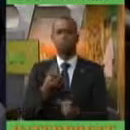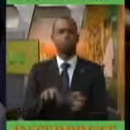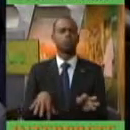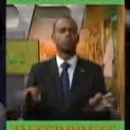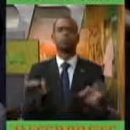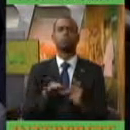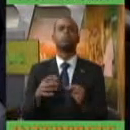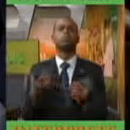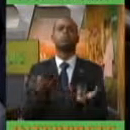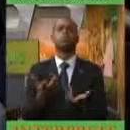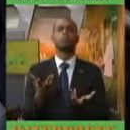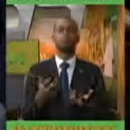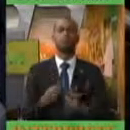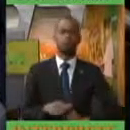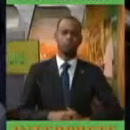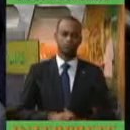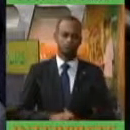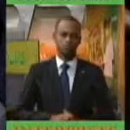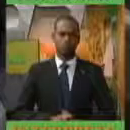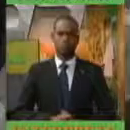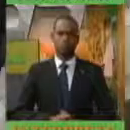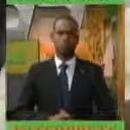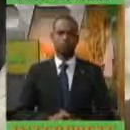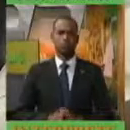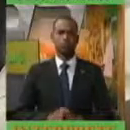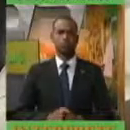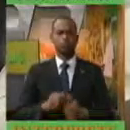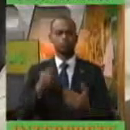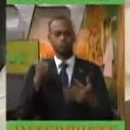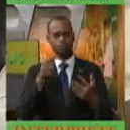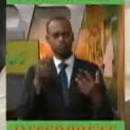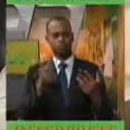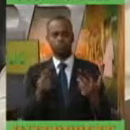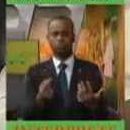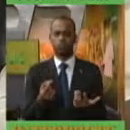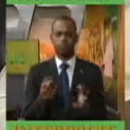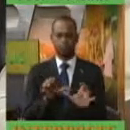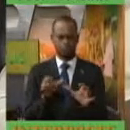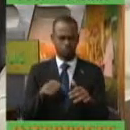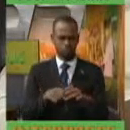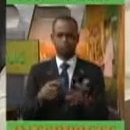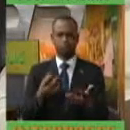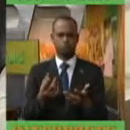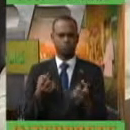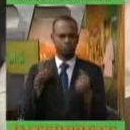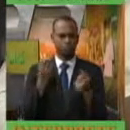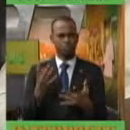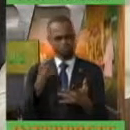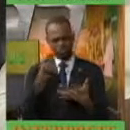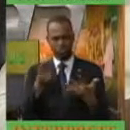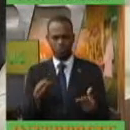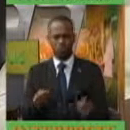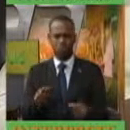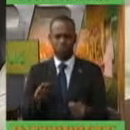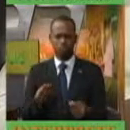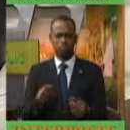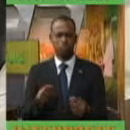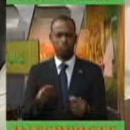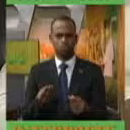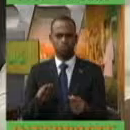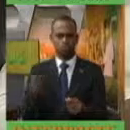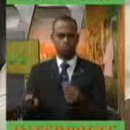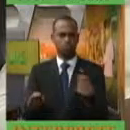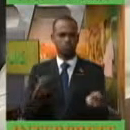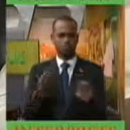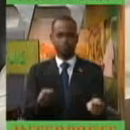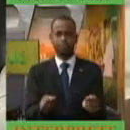logrado excelentes cantidades de documentación, de acta de nacimiento, de registros civiles, y también